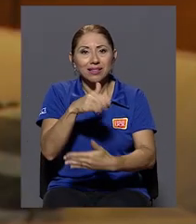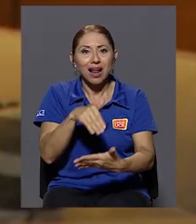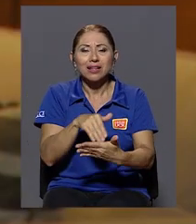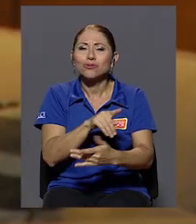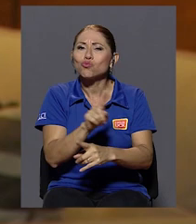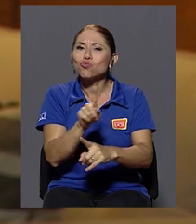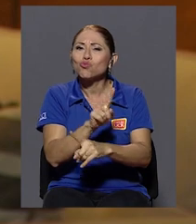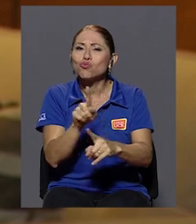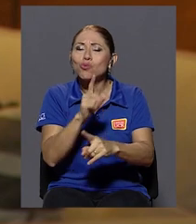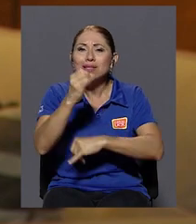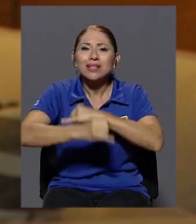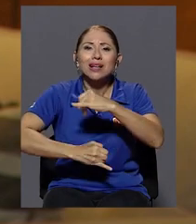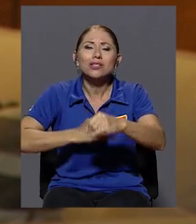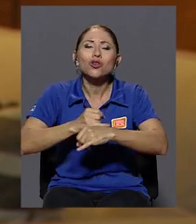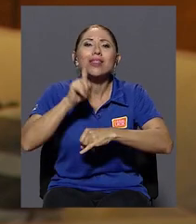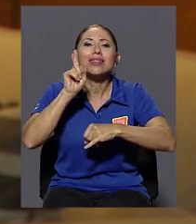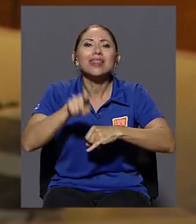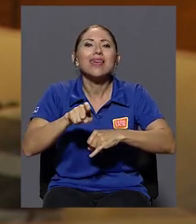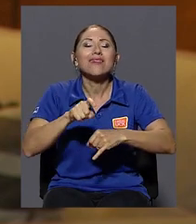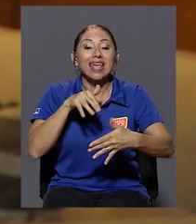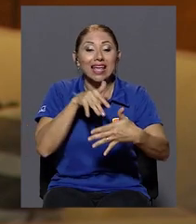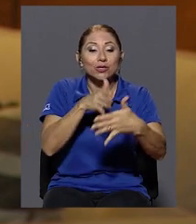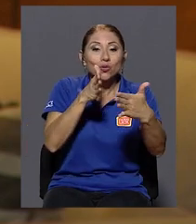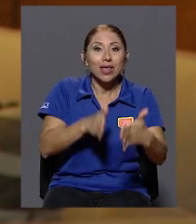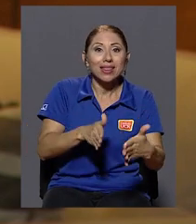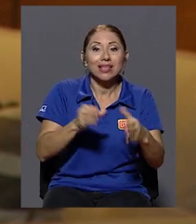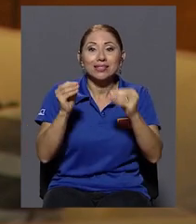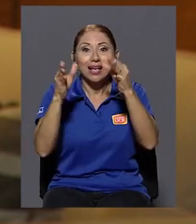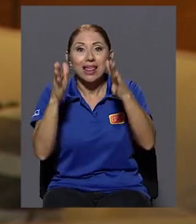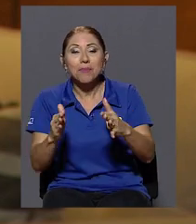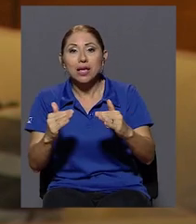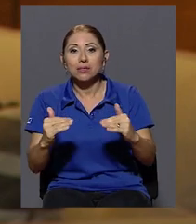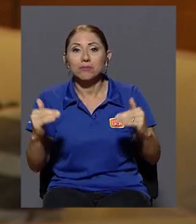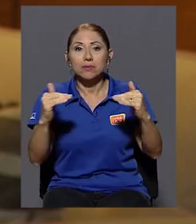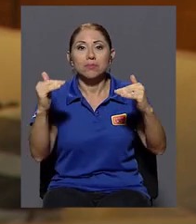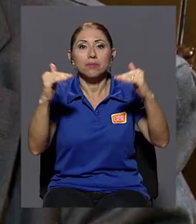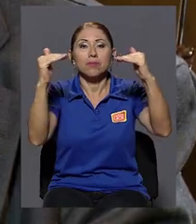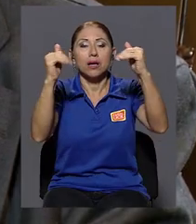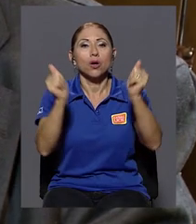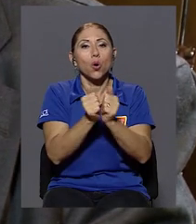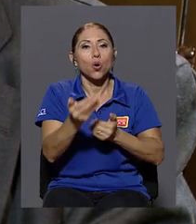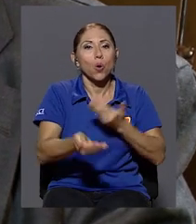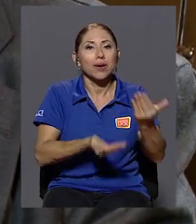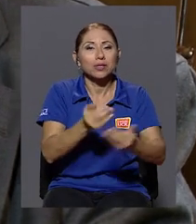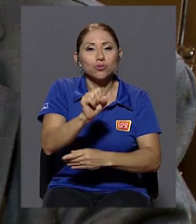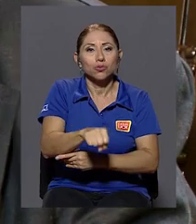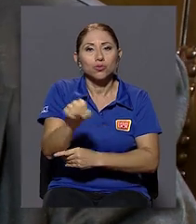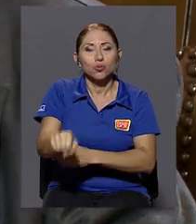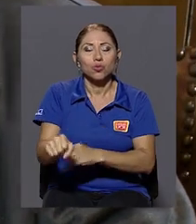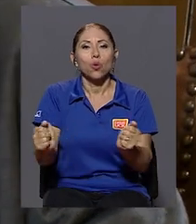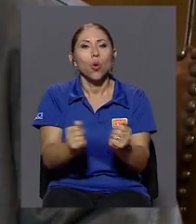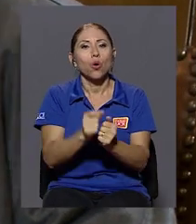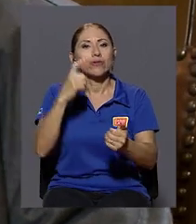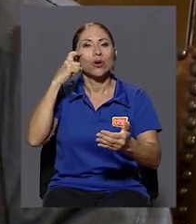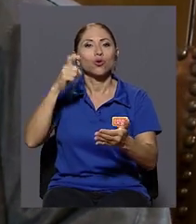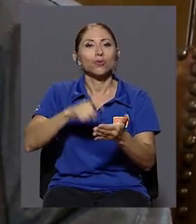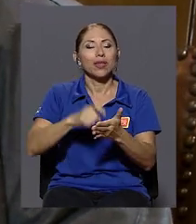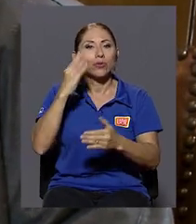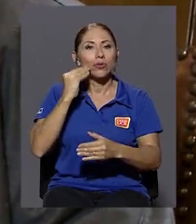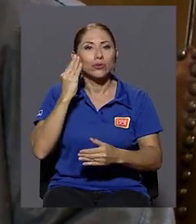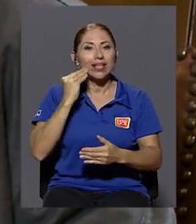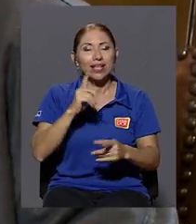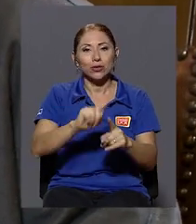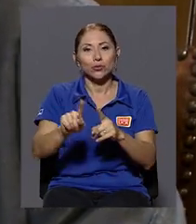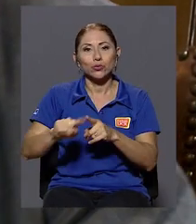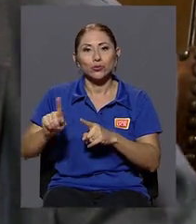que articular la movilidad estudiantil y académica con la cooperación sur-sur y con el reconocimiento de los